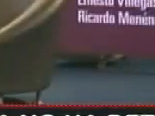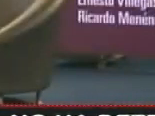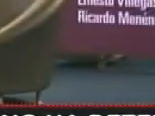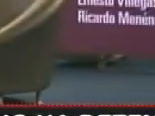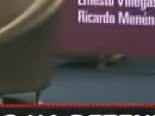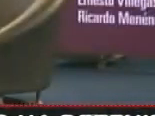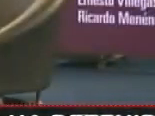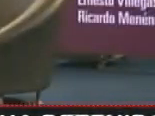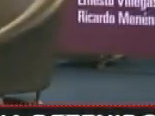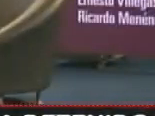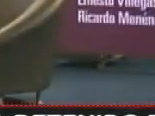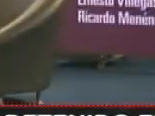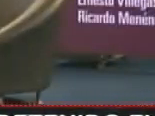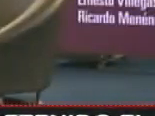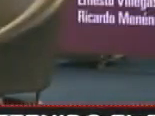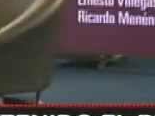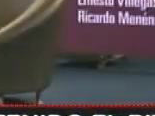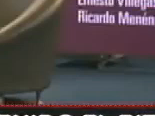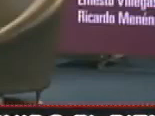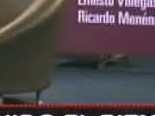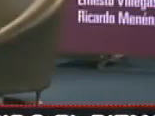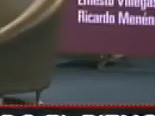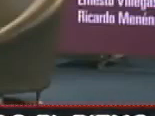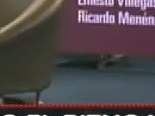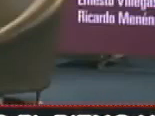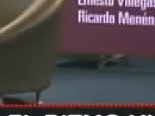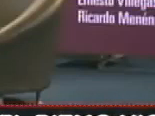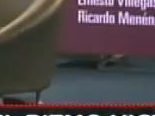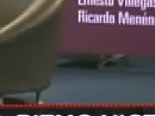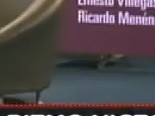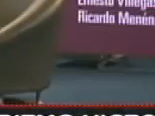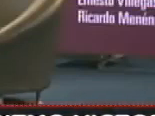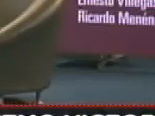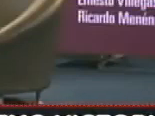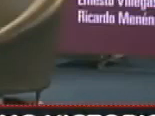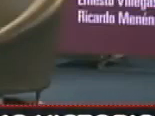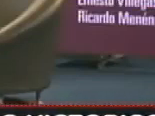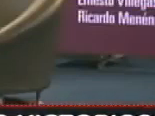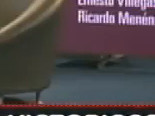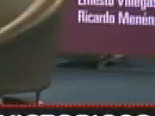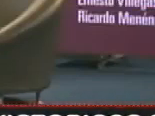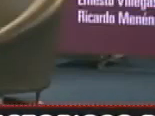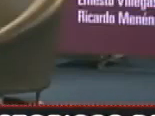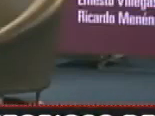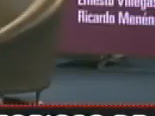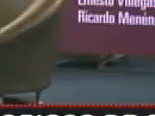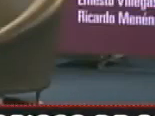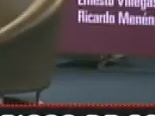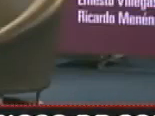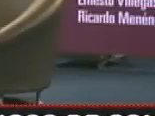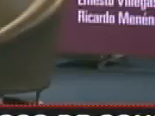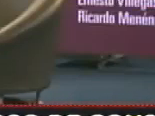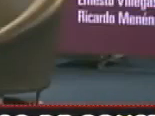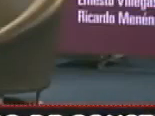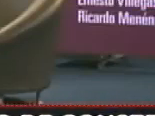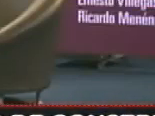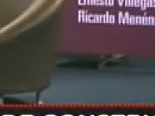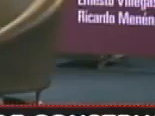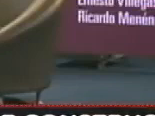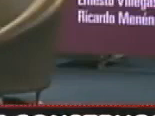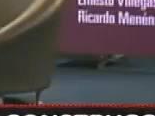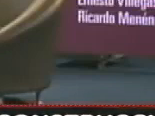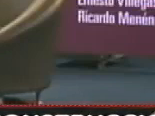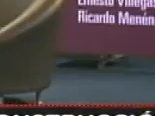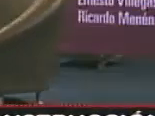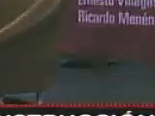Plantearse a América Latina la posibilidad de una Colombia en paz fue solo posible por el sueño visionario